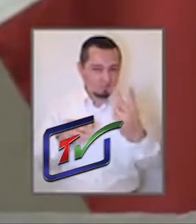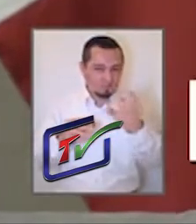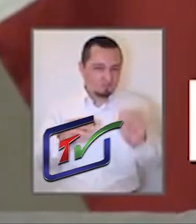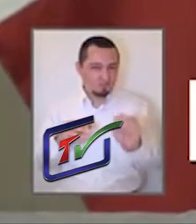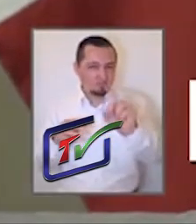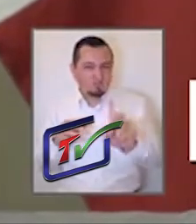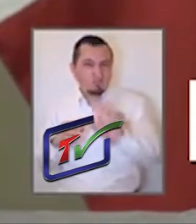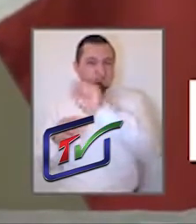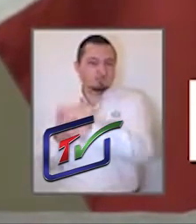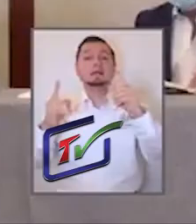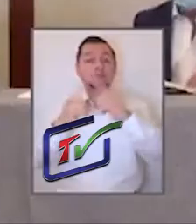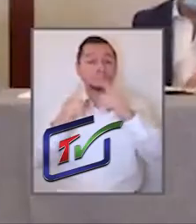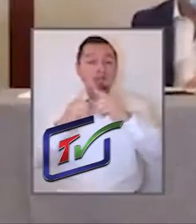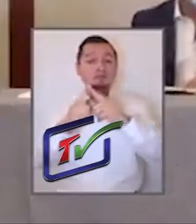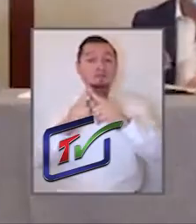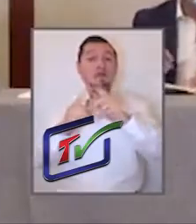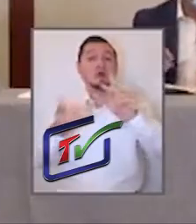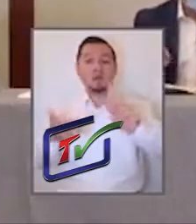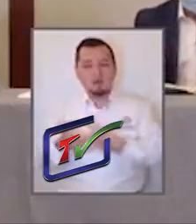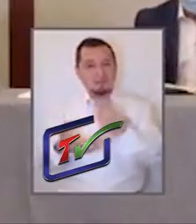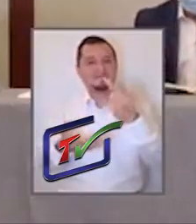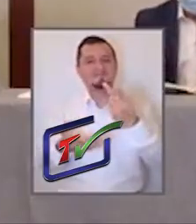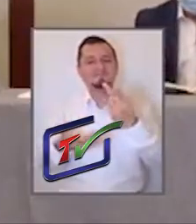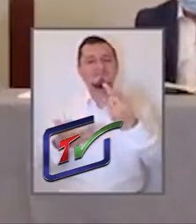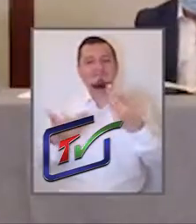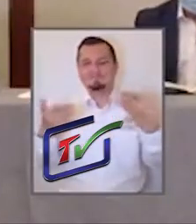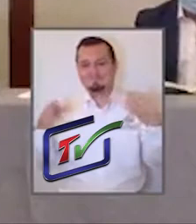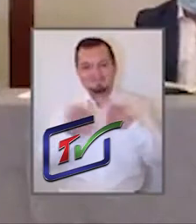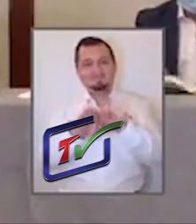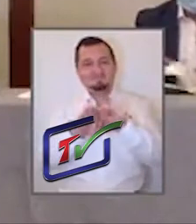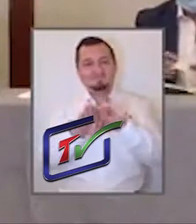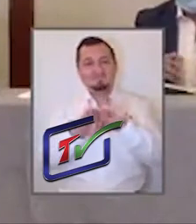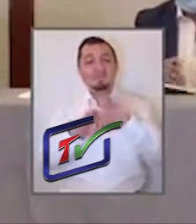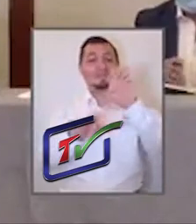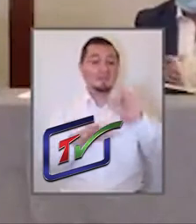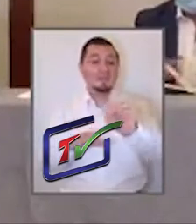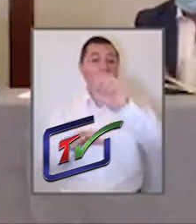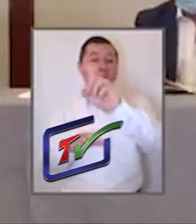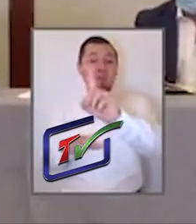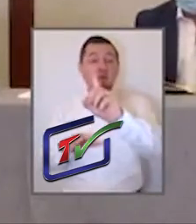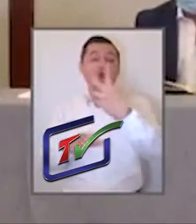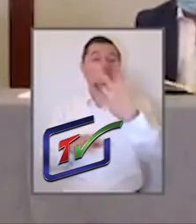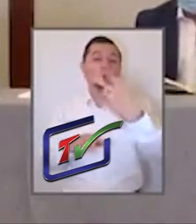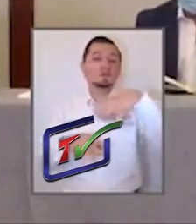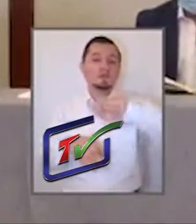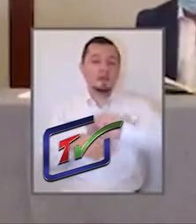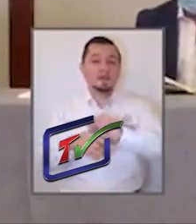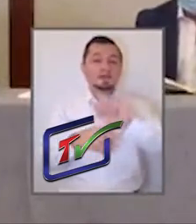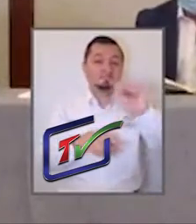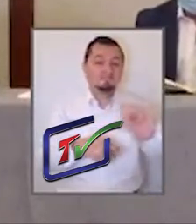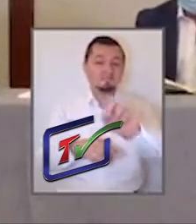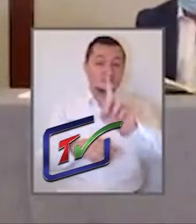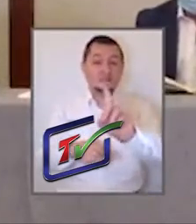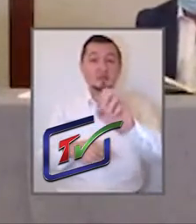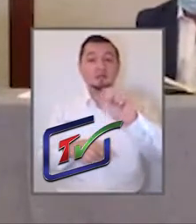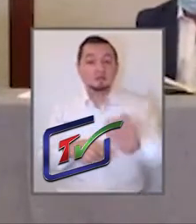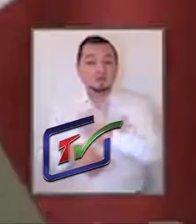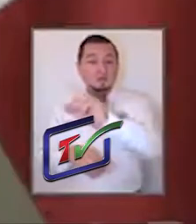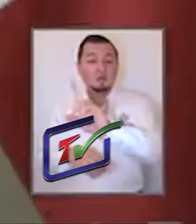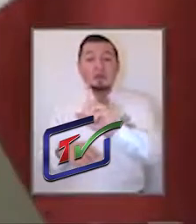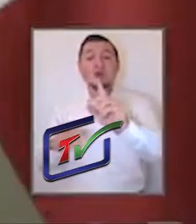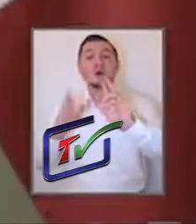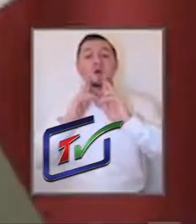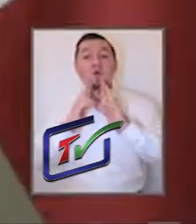cerrados durante dos fines de semana. Todas las actividades, las ceremonias religiosas se suspenden los fines de semana durante dos semanas. No